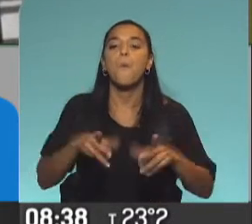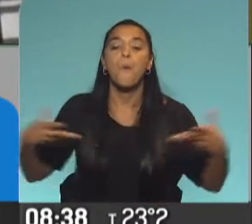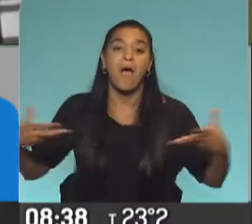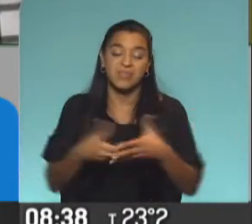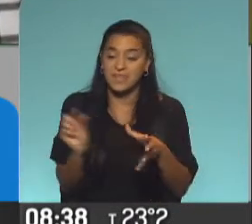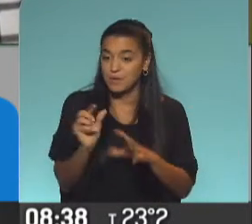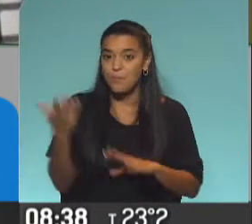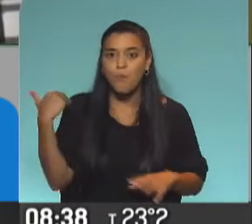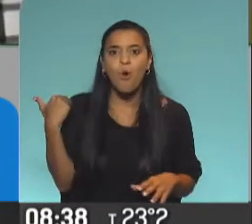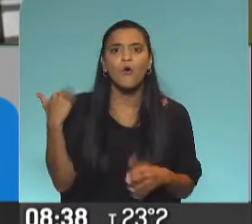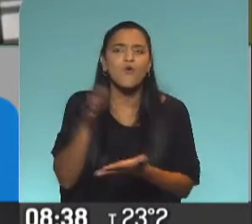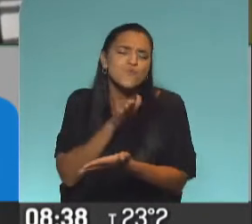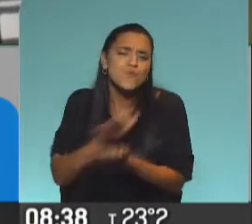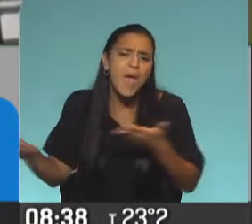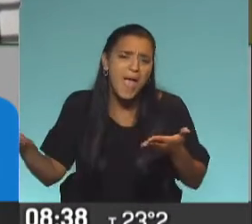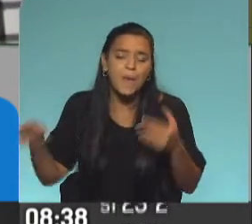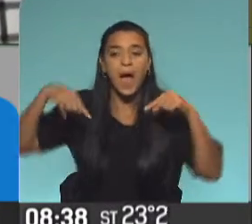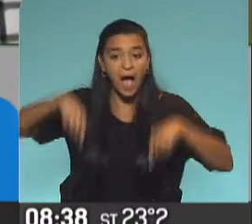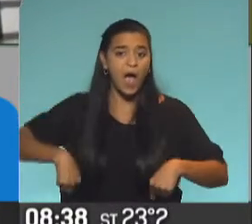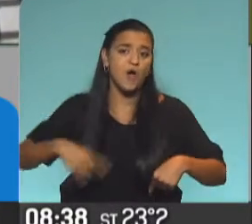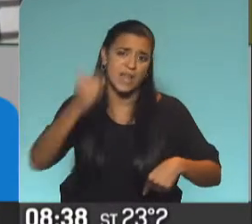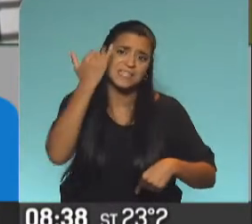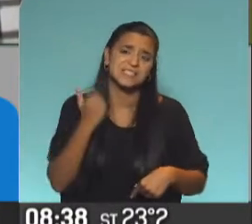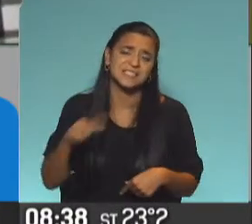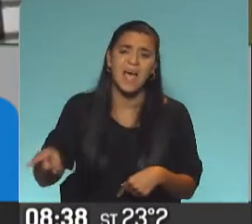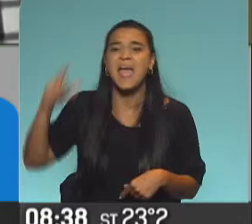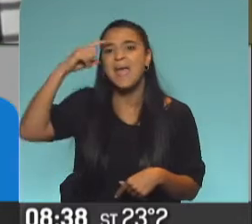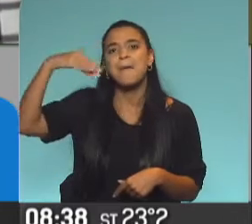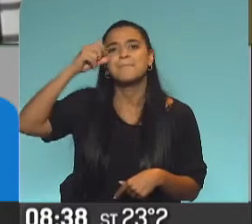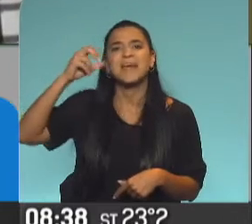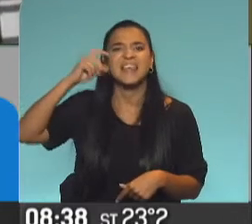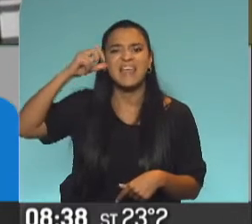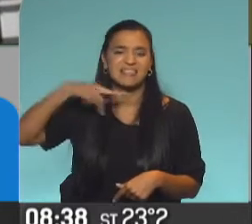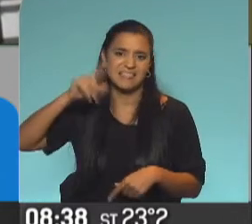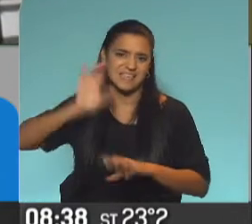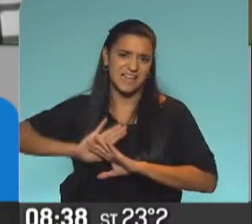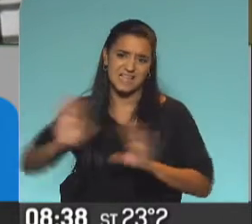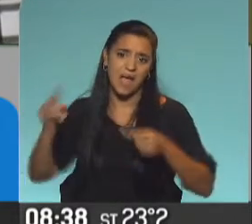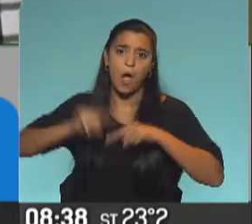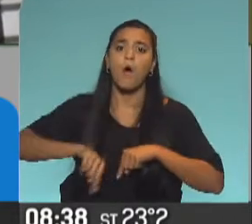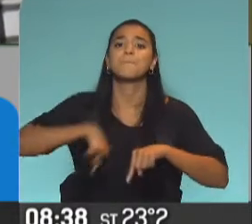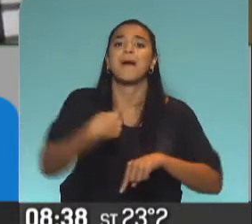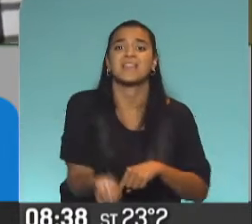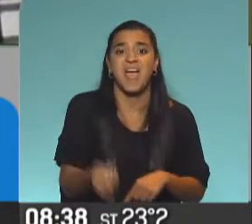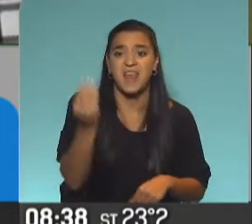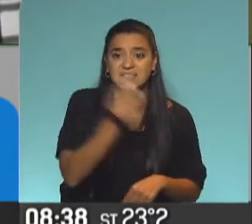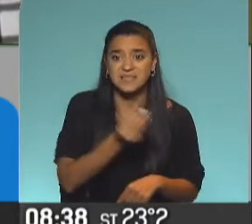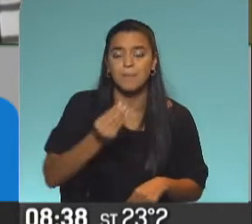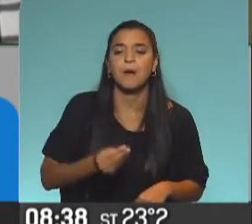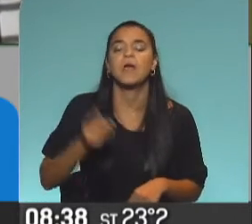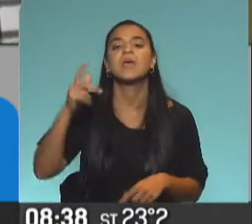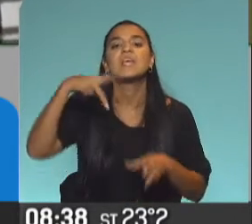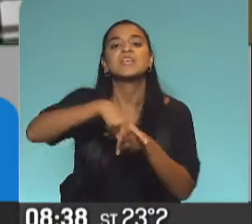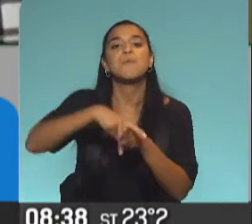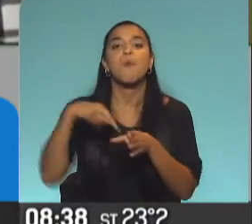poquitos años era emergente y que ahora pasó de emergente a presentarse mañana sábado en el Hipódromo